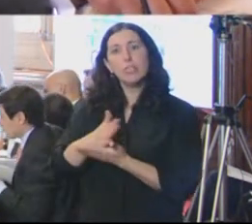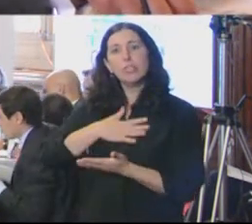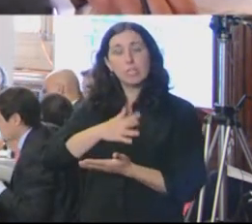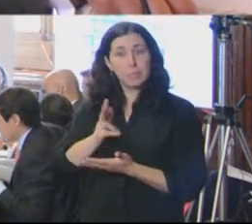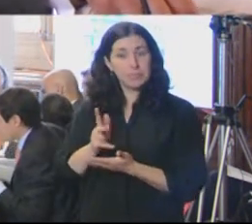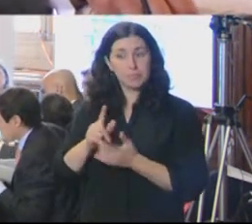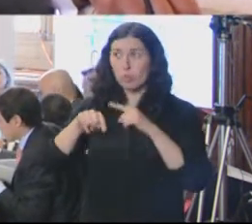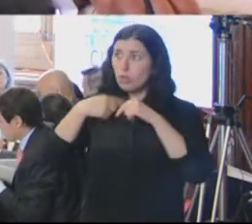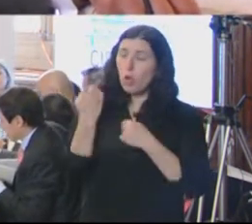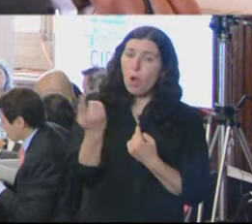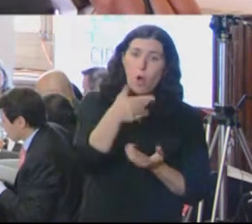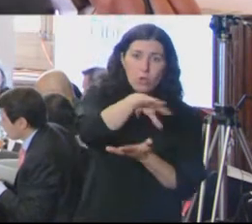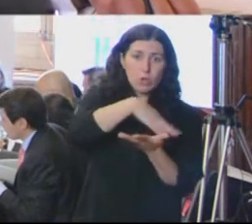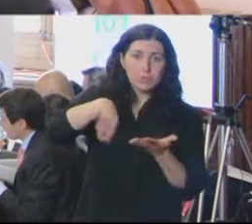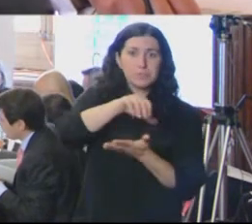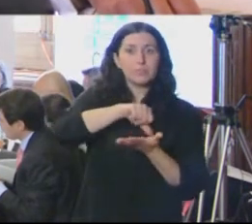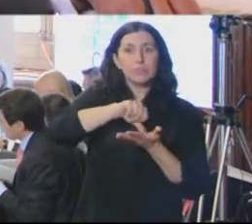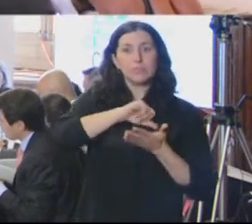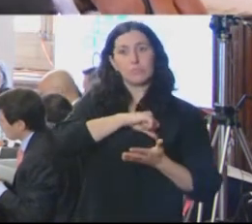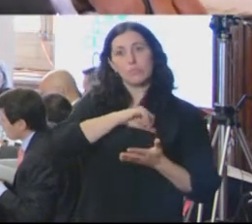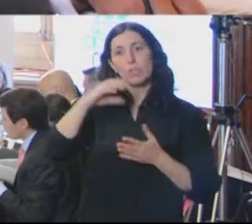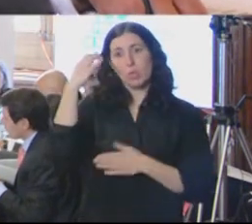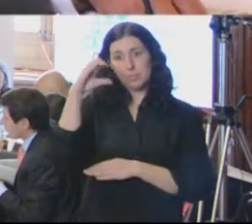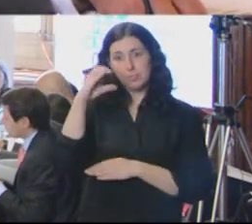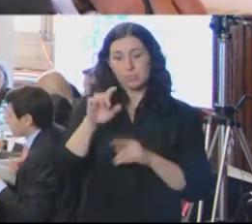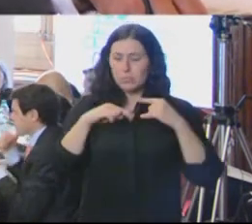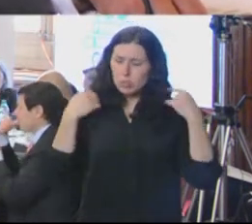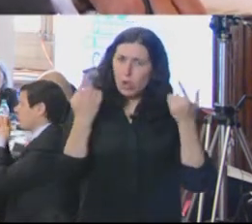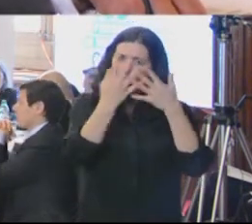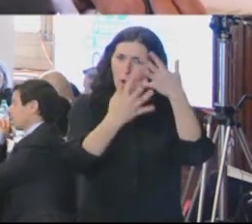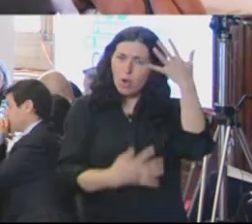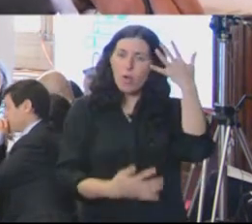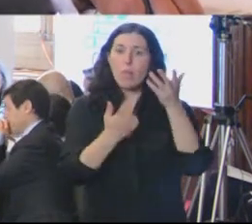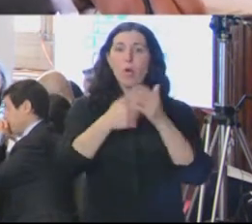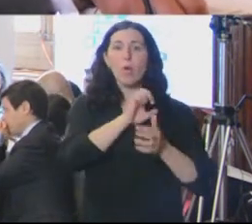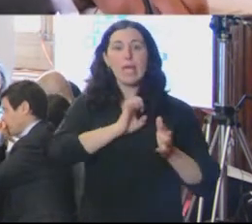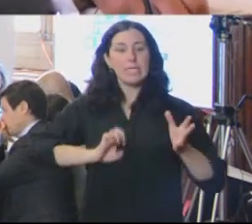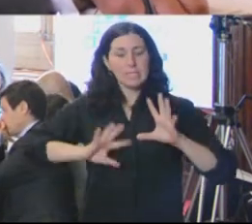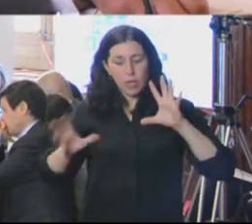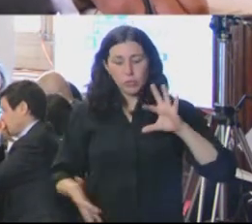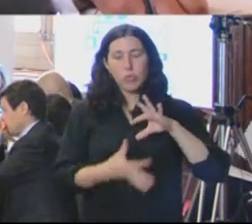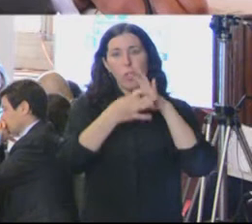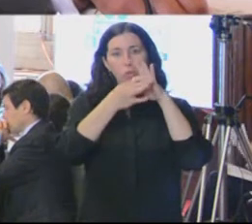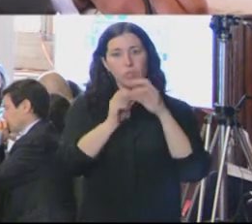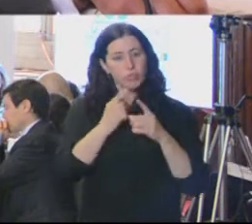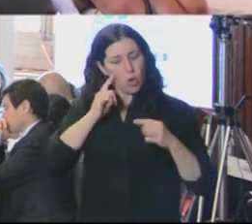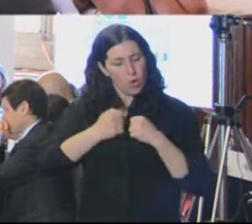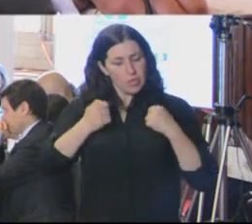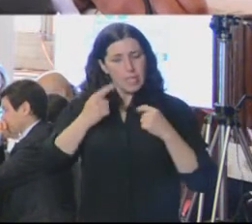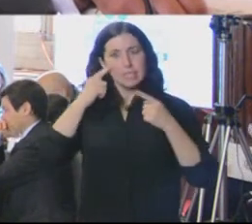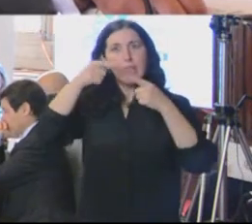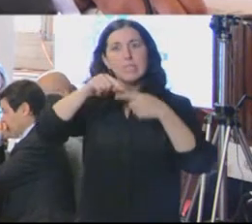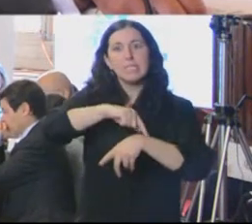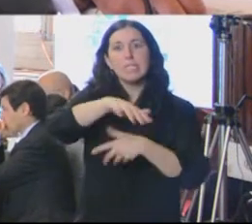En este orden de ideas, el Estado en su conjunto consagra hoy un instrumento fundamental en los desafíos de la coyuntura actual con la recién